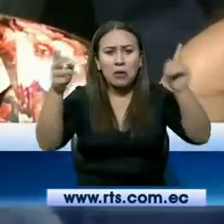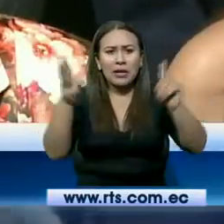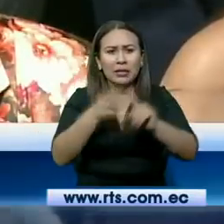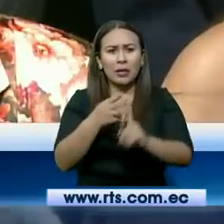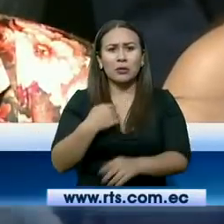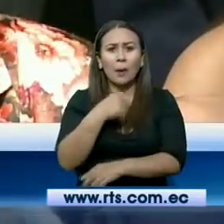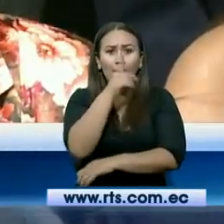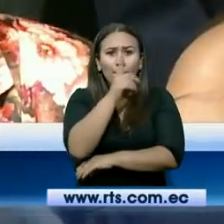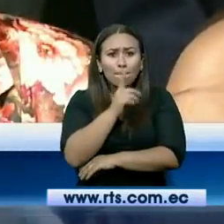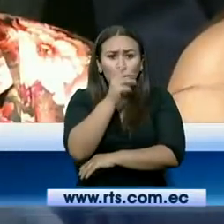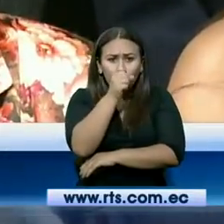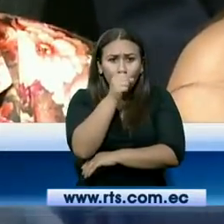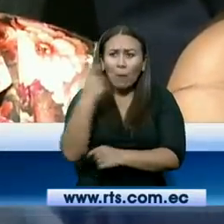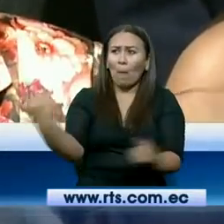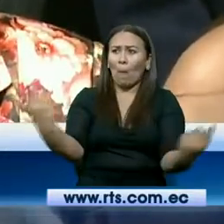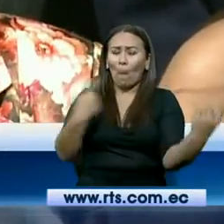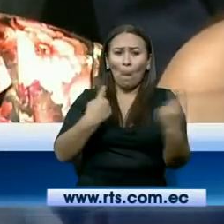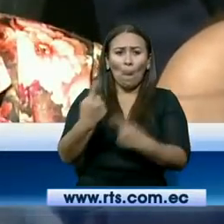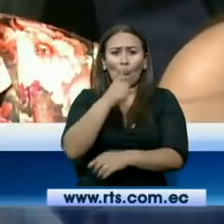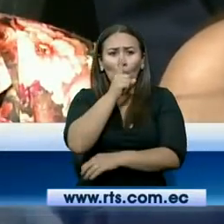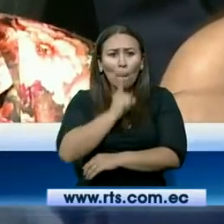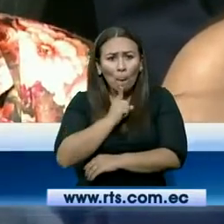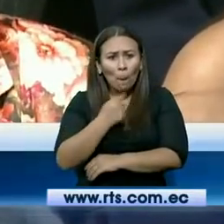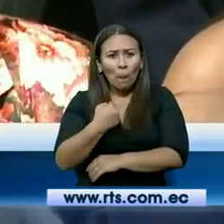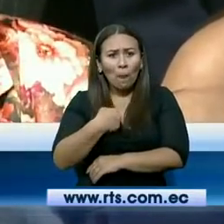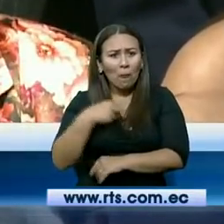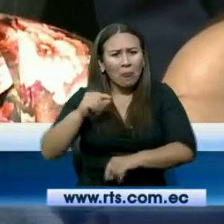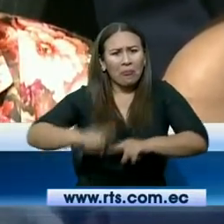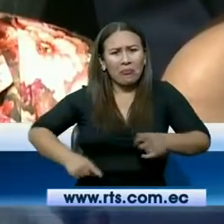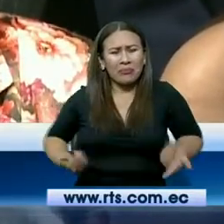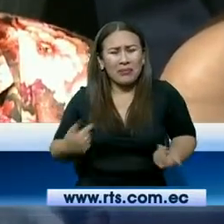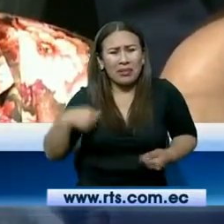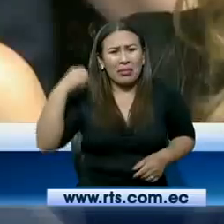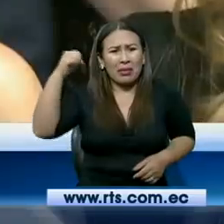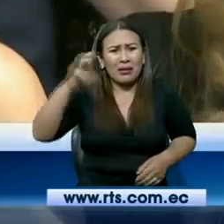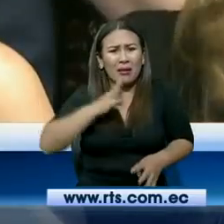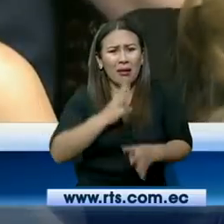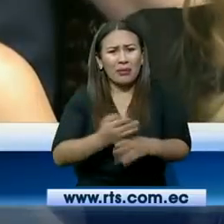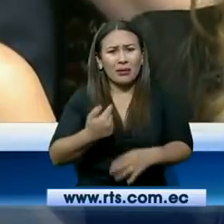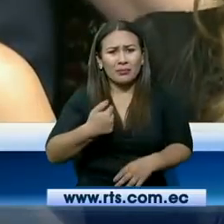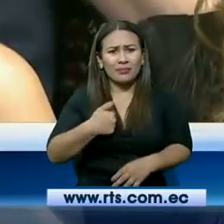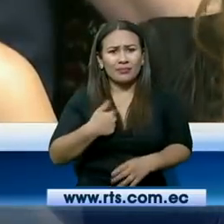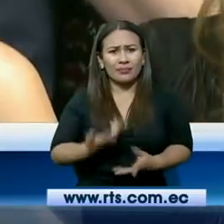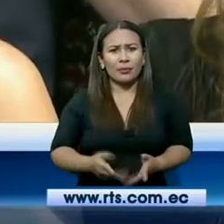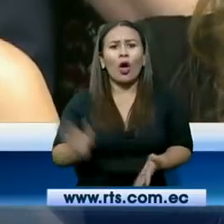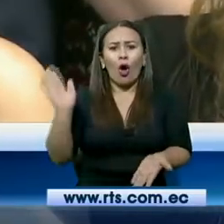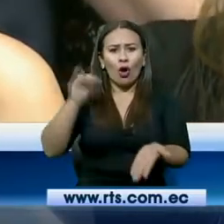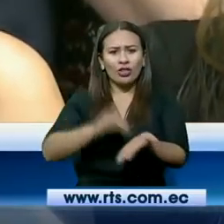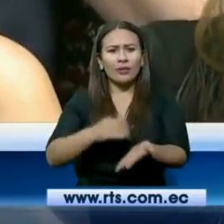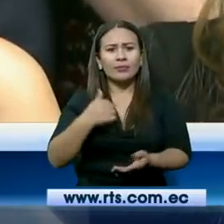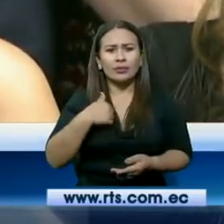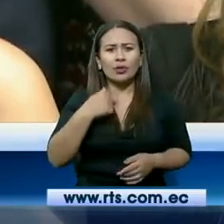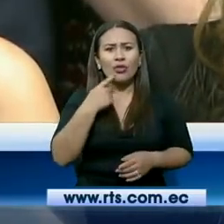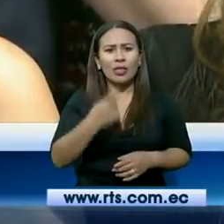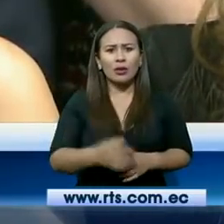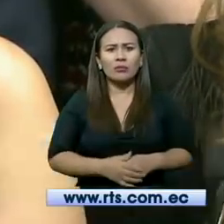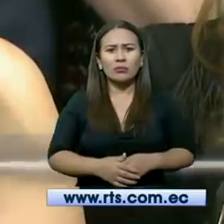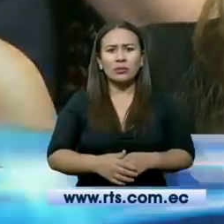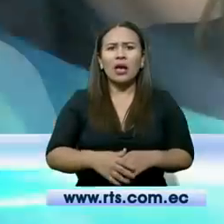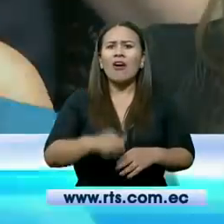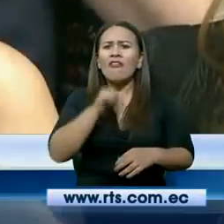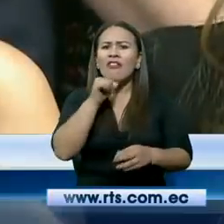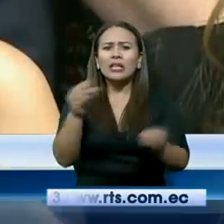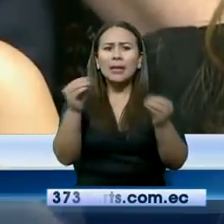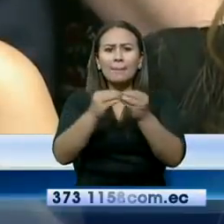callar, a dirigir las declaraciones que tenemos los legisladores. Me ratifico, se arrogaron funciones y